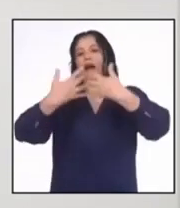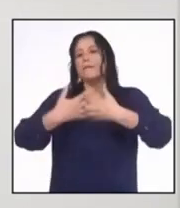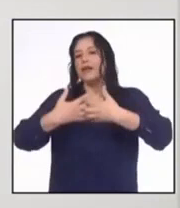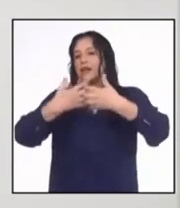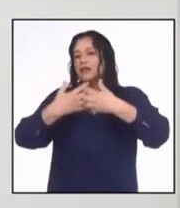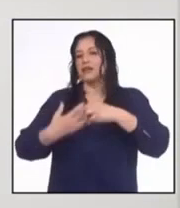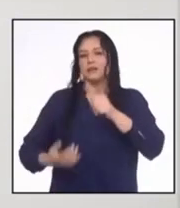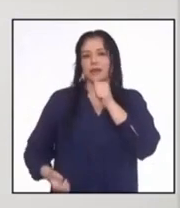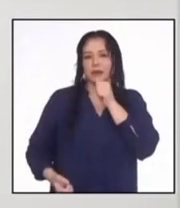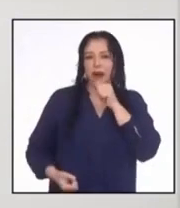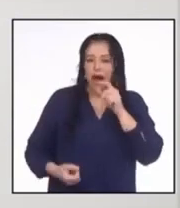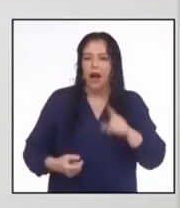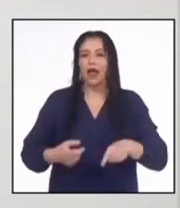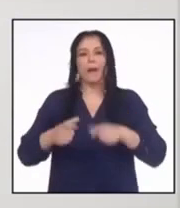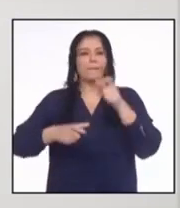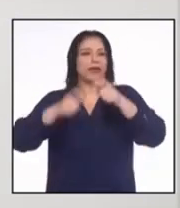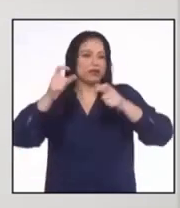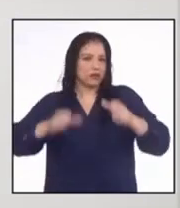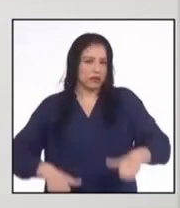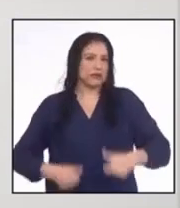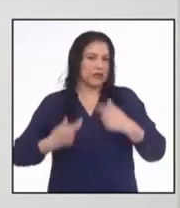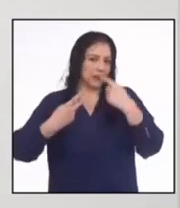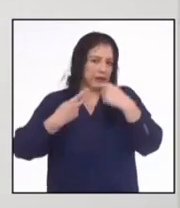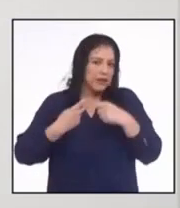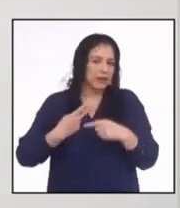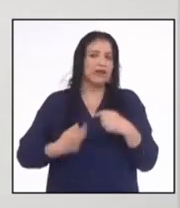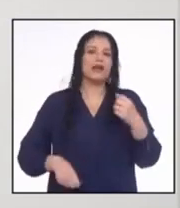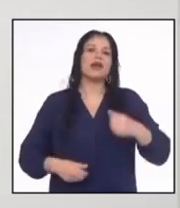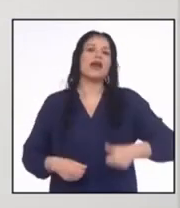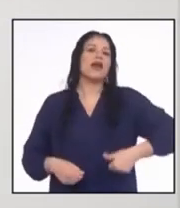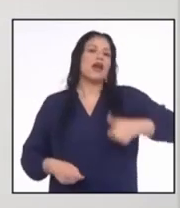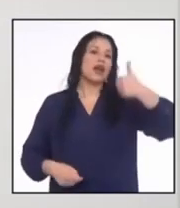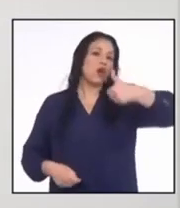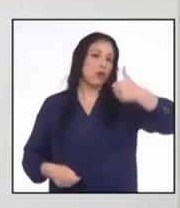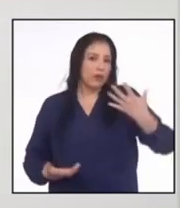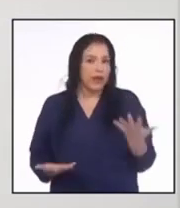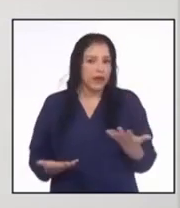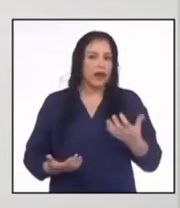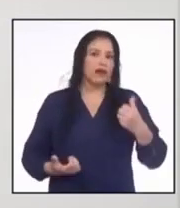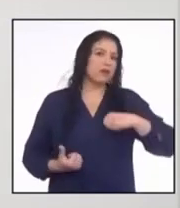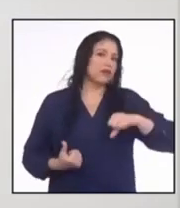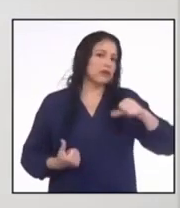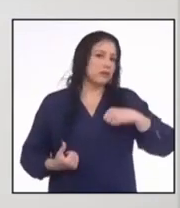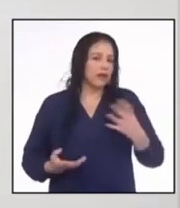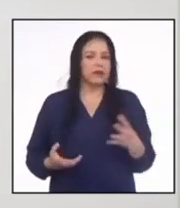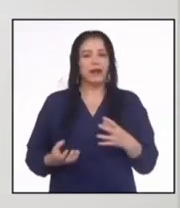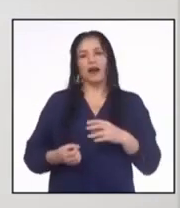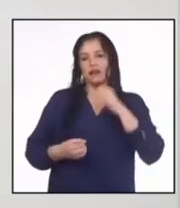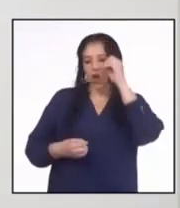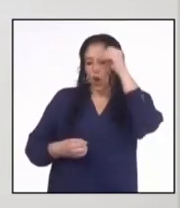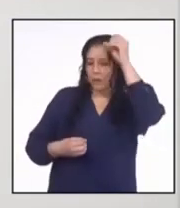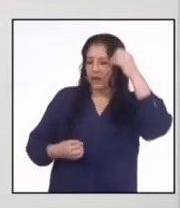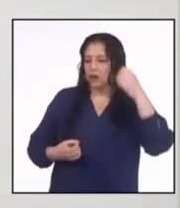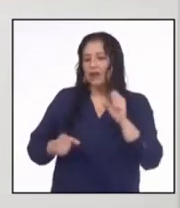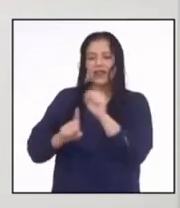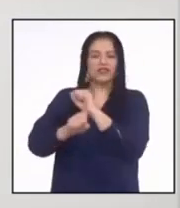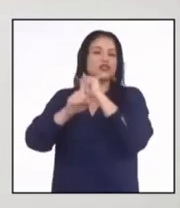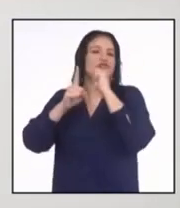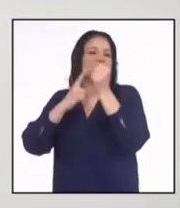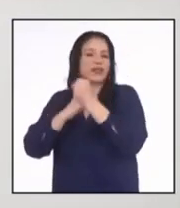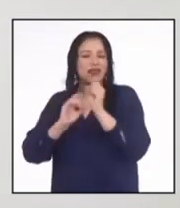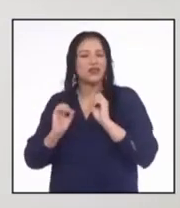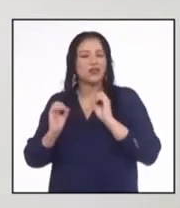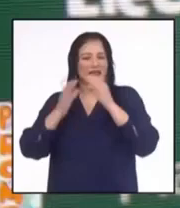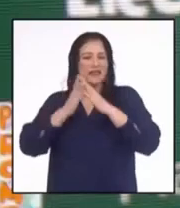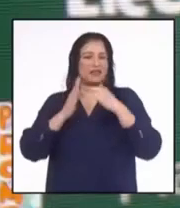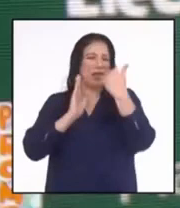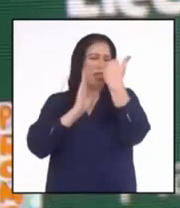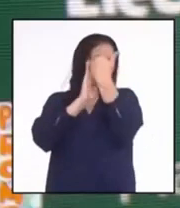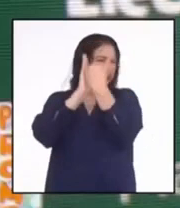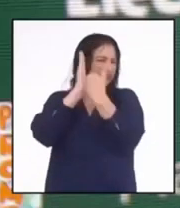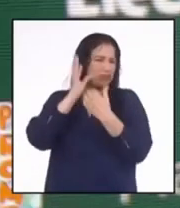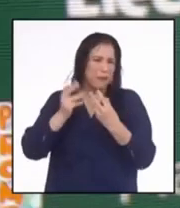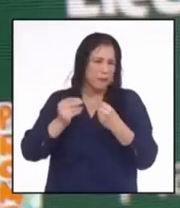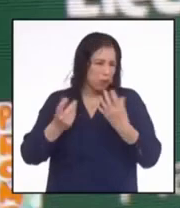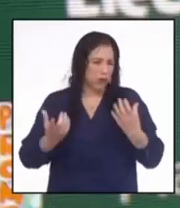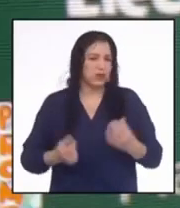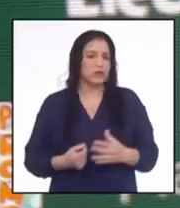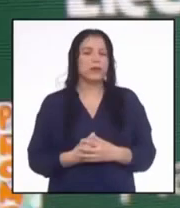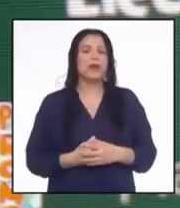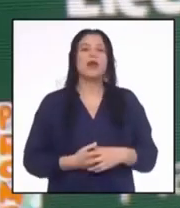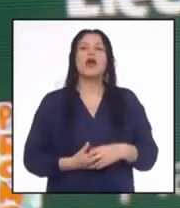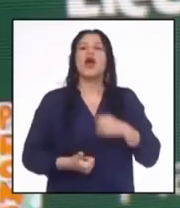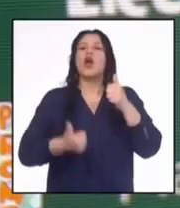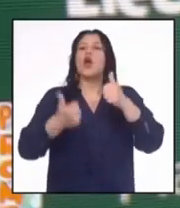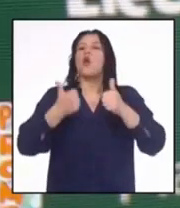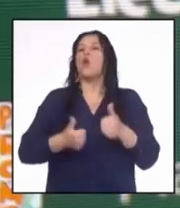privadas, población local, gobierno central, opinión pública, organizaciones sociales, etc. ¿Cuáles serían